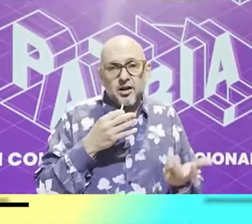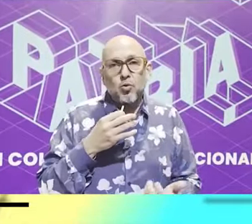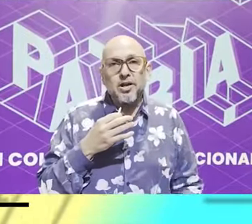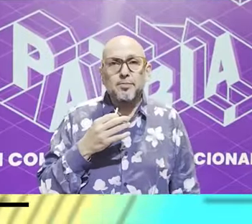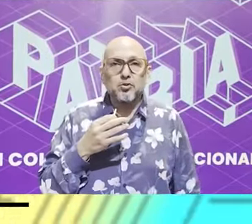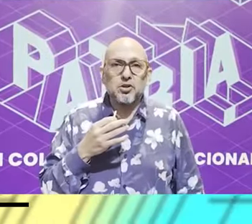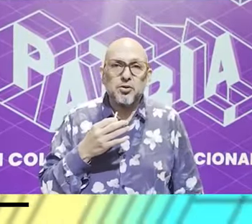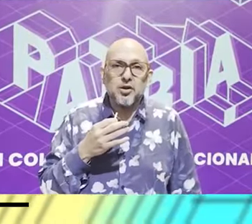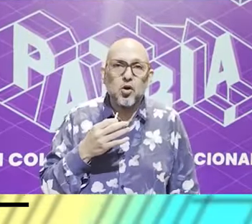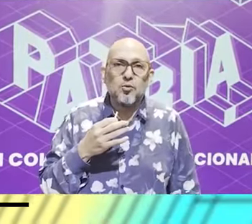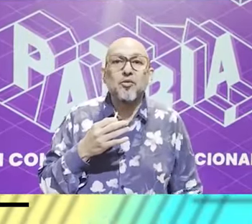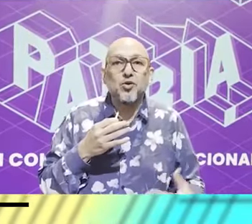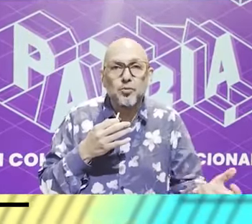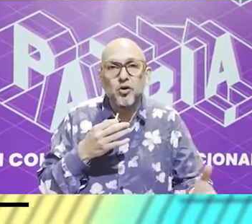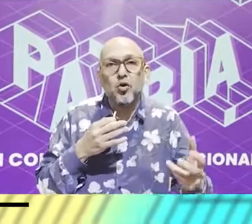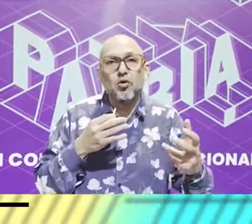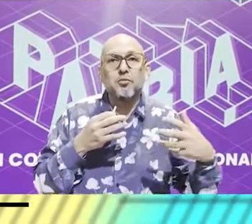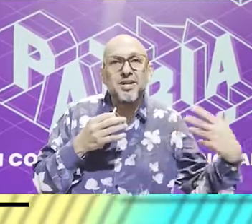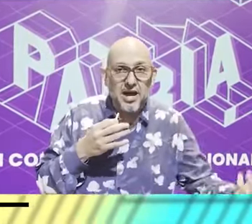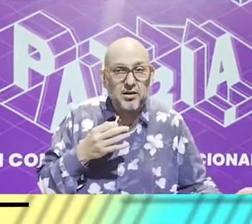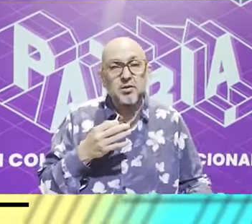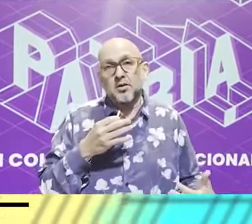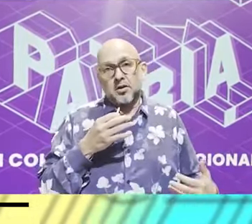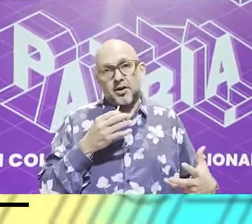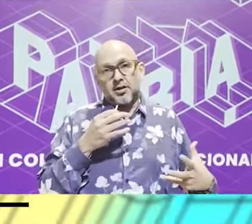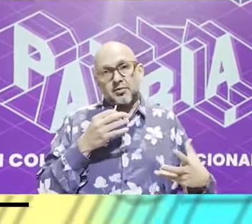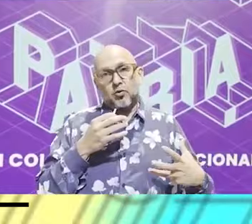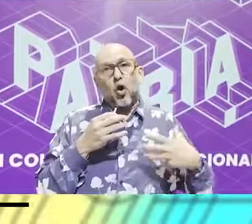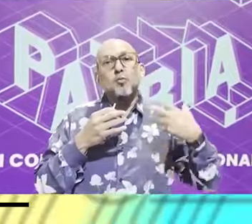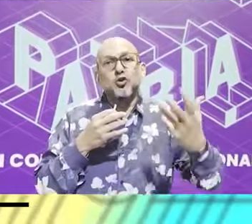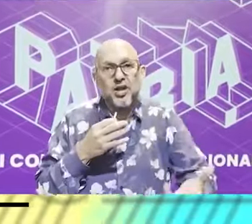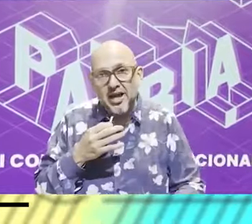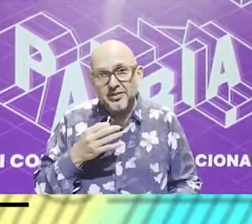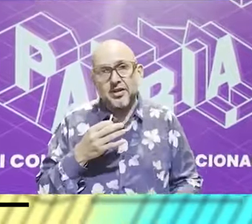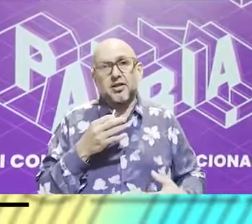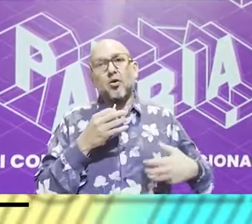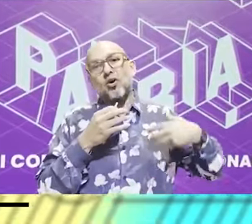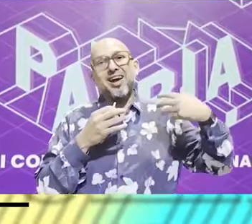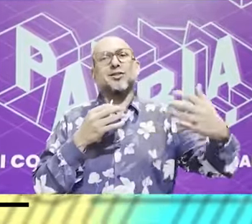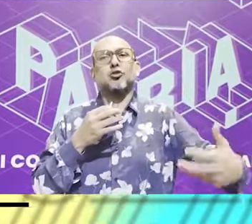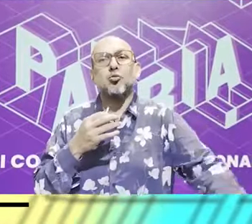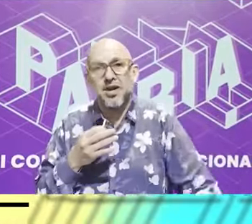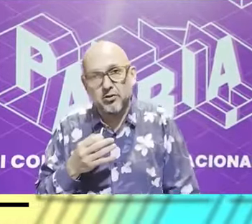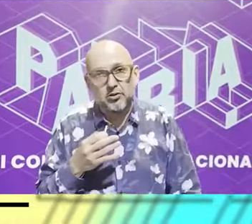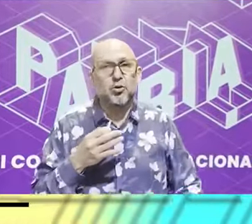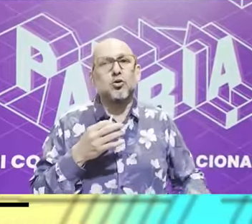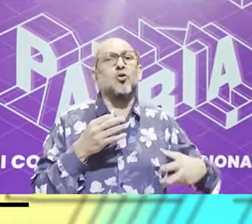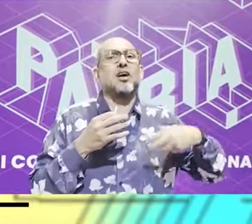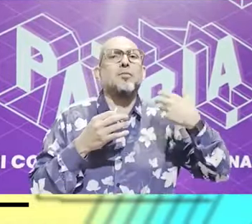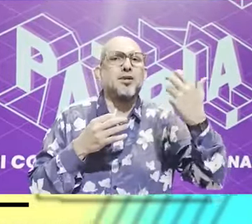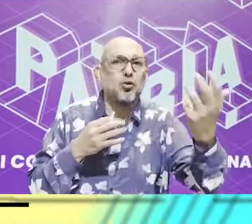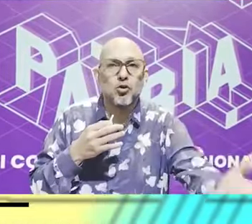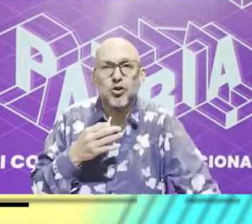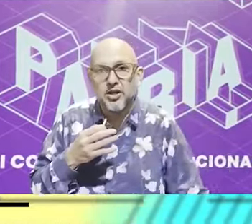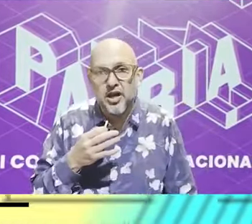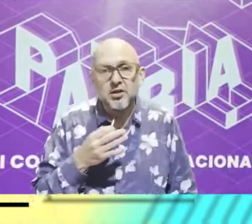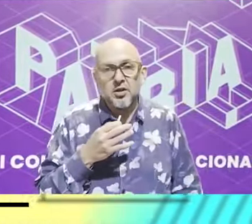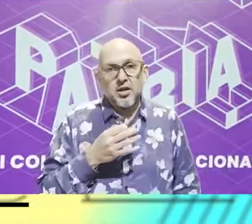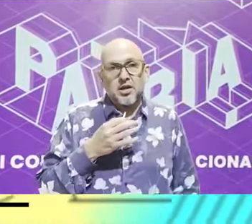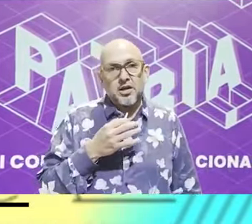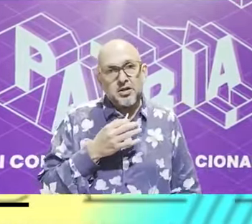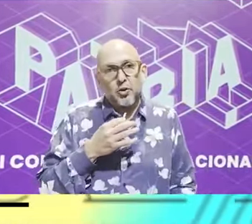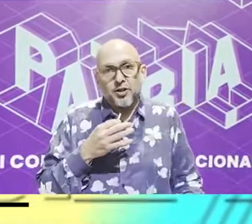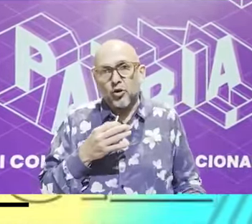contar a la iguana.tv como fenómeno viral. Cómo se hace, con qué instrumento, con qué